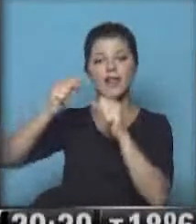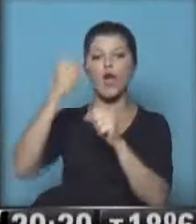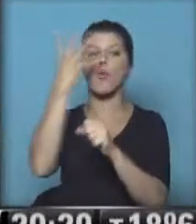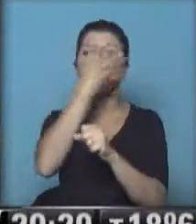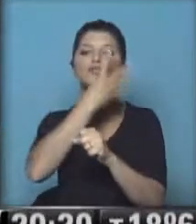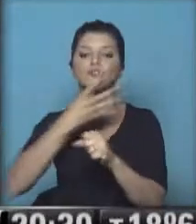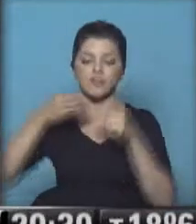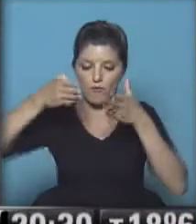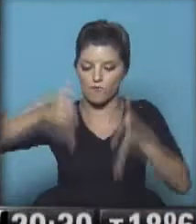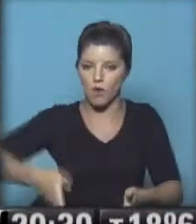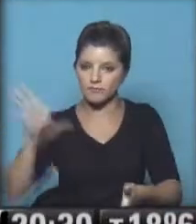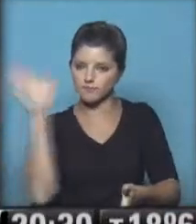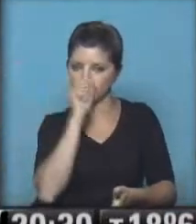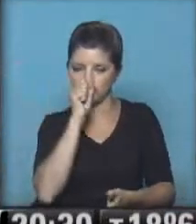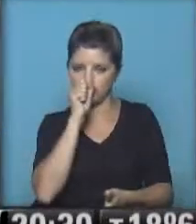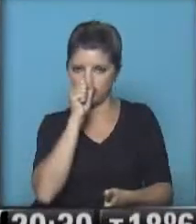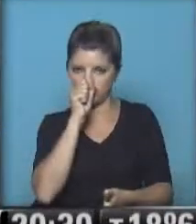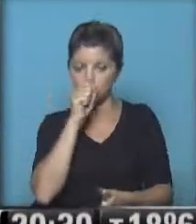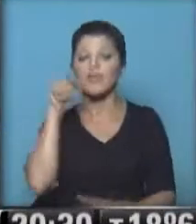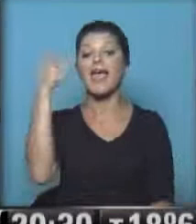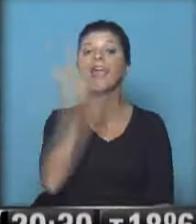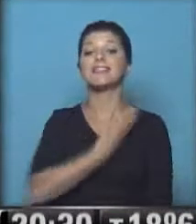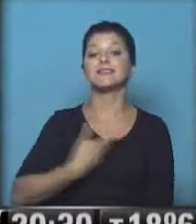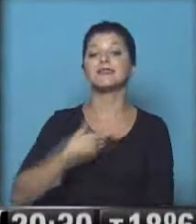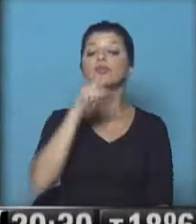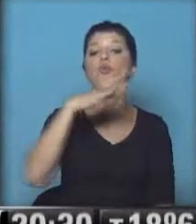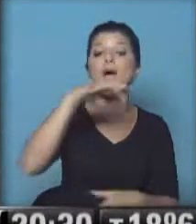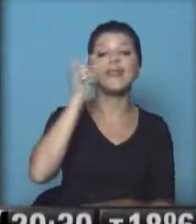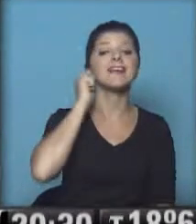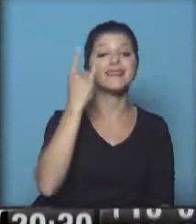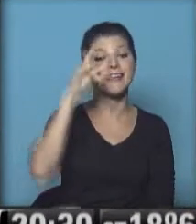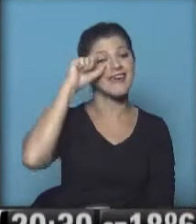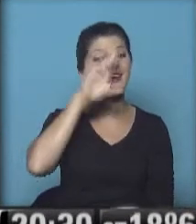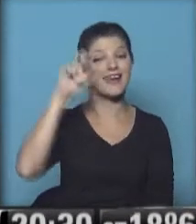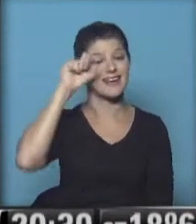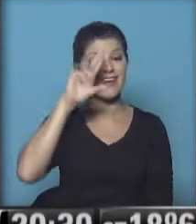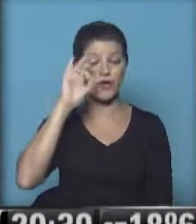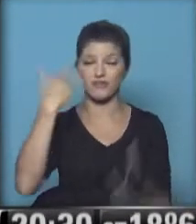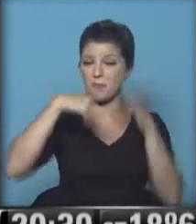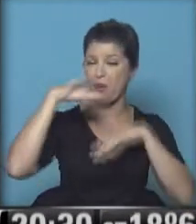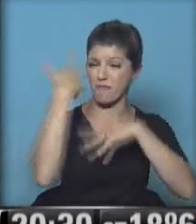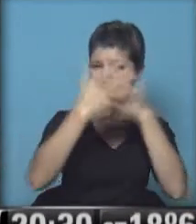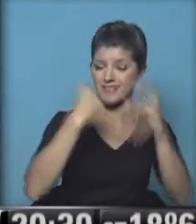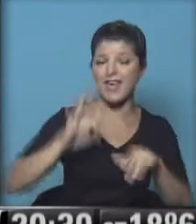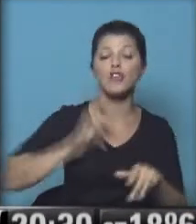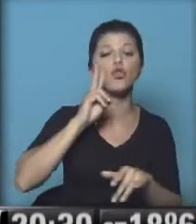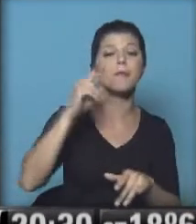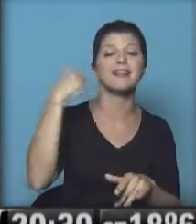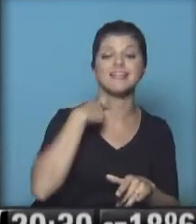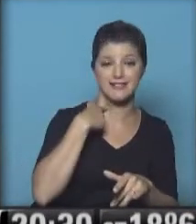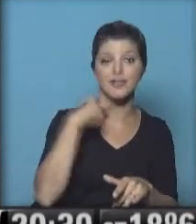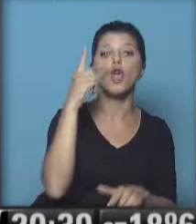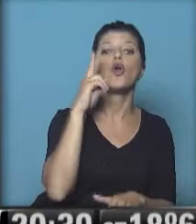400 fosas clandestinas. El estado de Guerrero es el más violento. Durante 2013 se produjeron